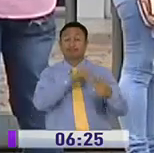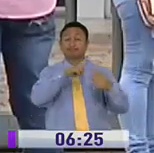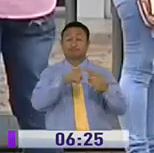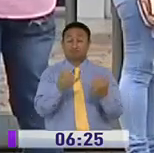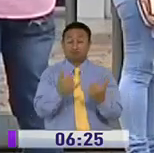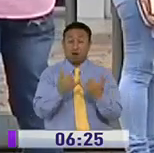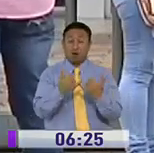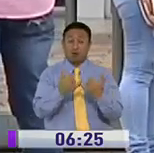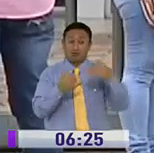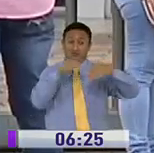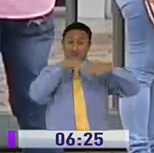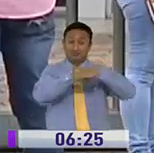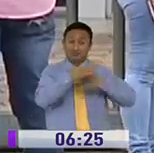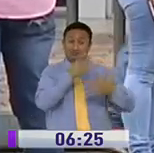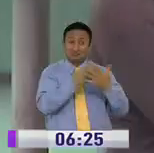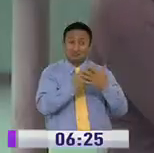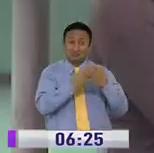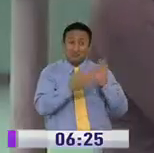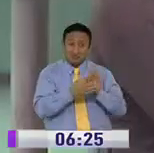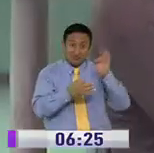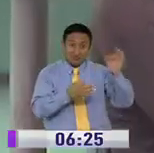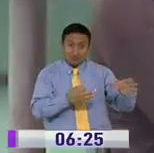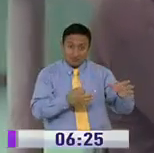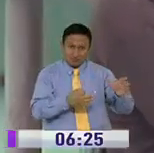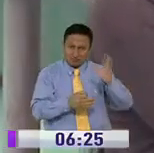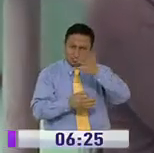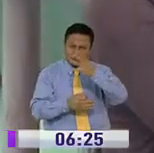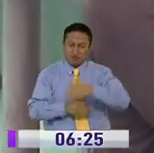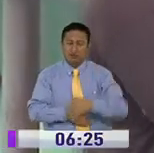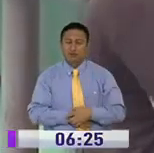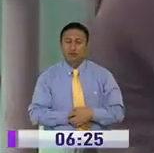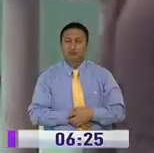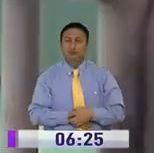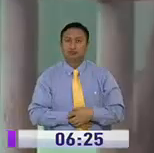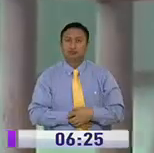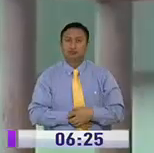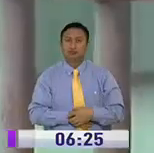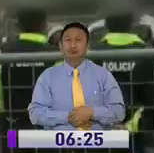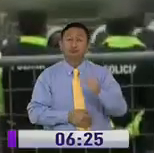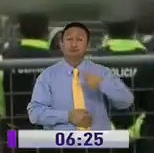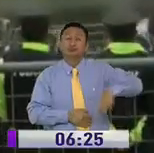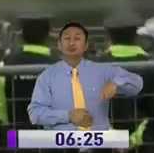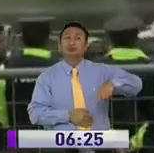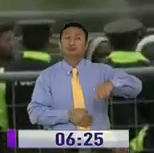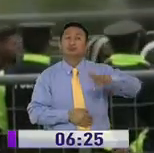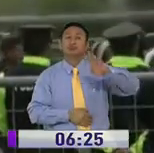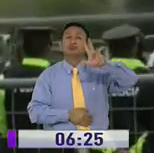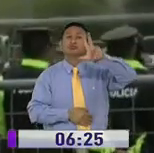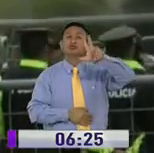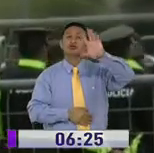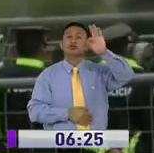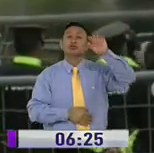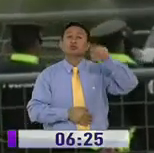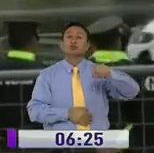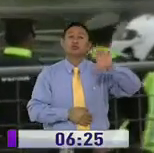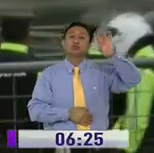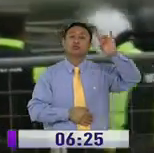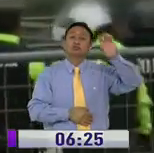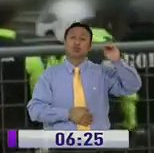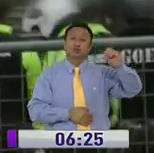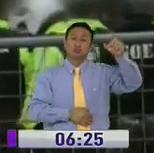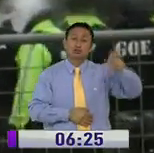el coronavirus no ha llegado a los 53 centros penitenciarios que albergan más de